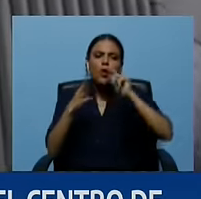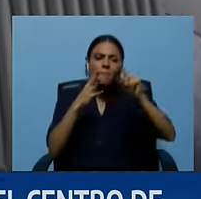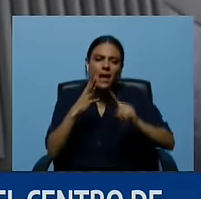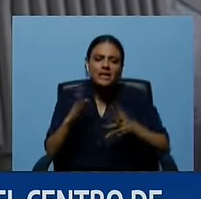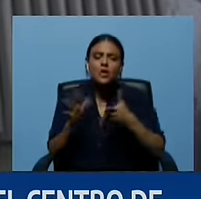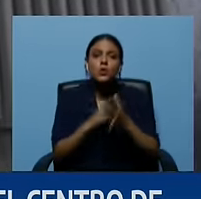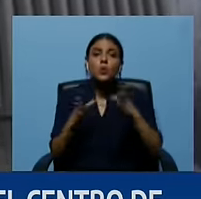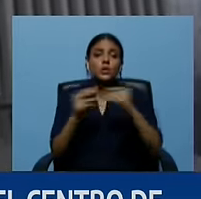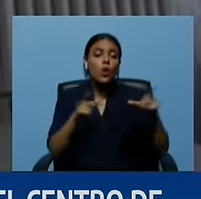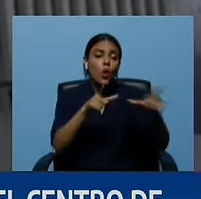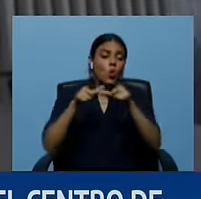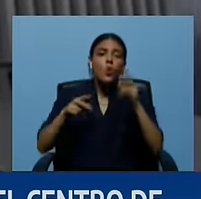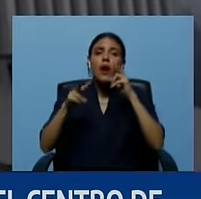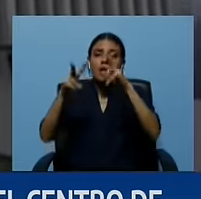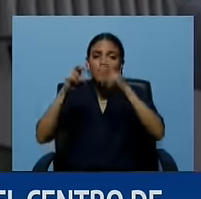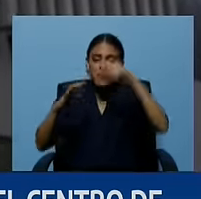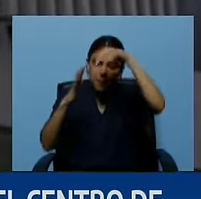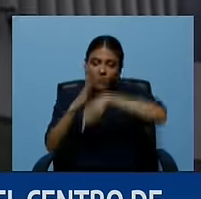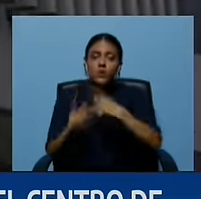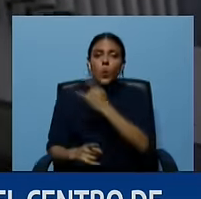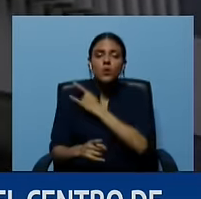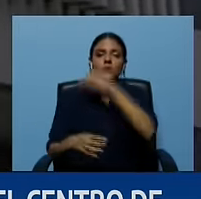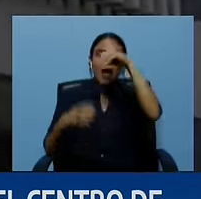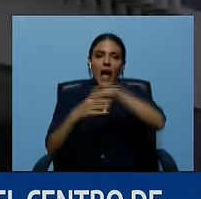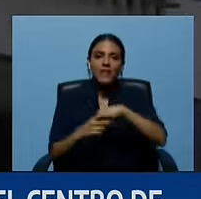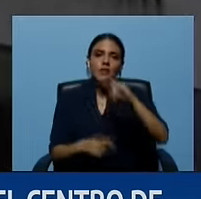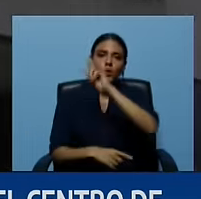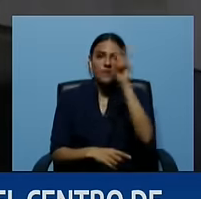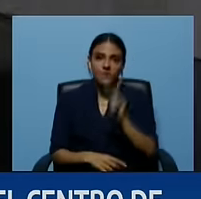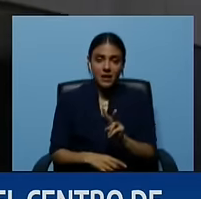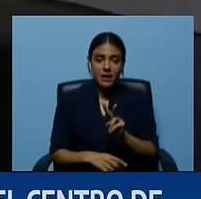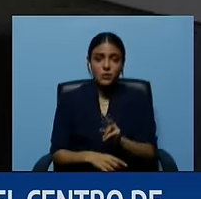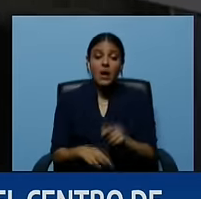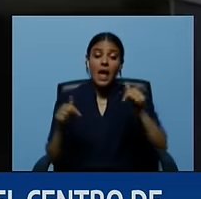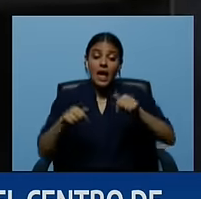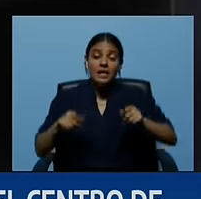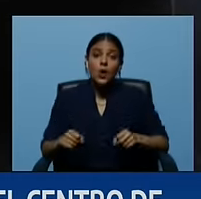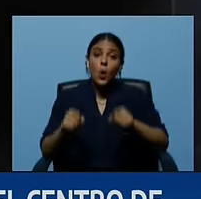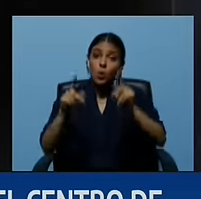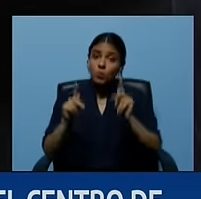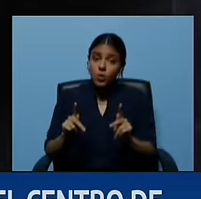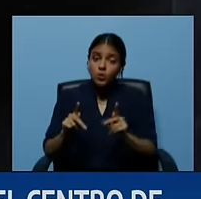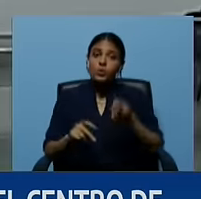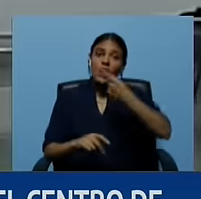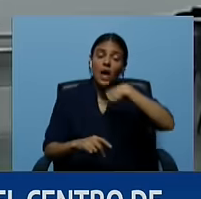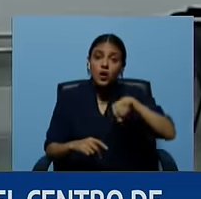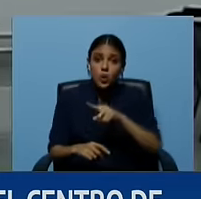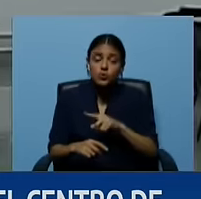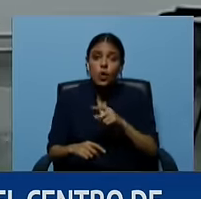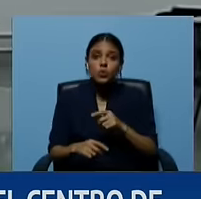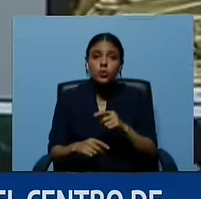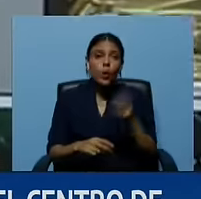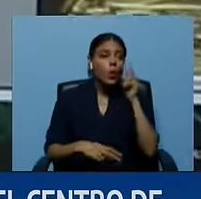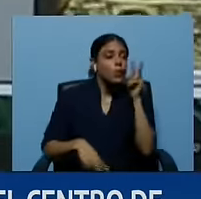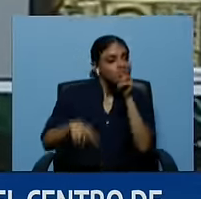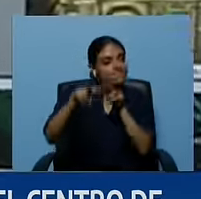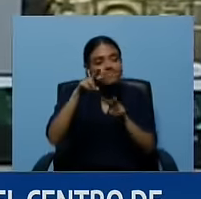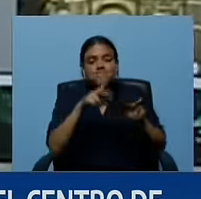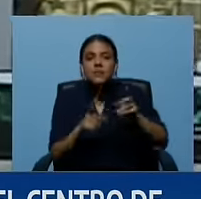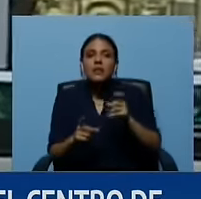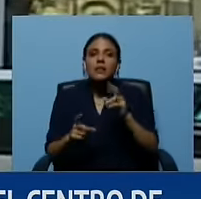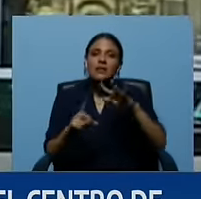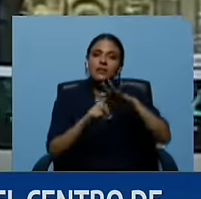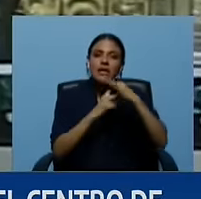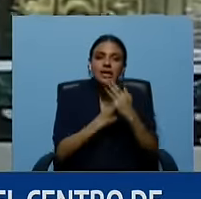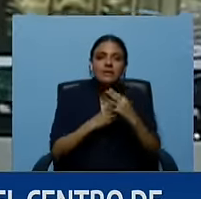de investigación y de las universidades del país. En este caso, hemos sorteado diversas dificultades en